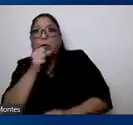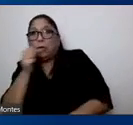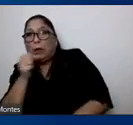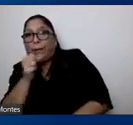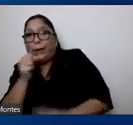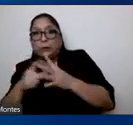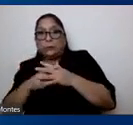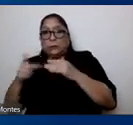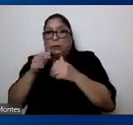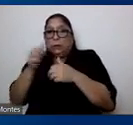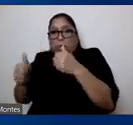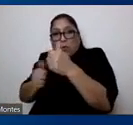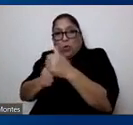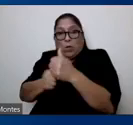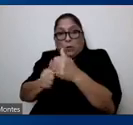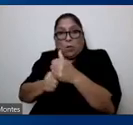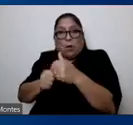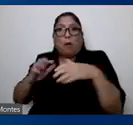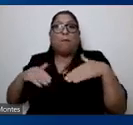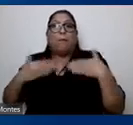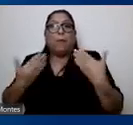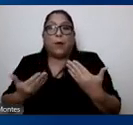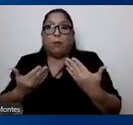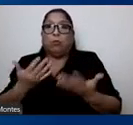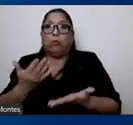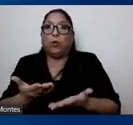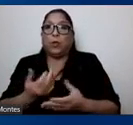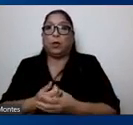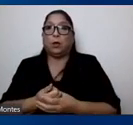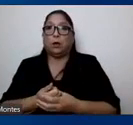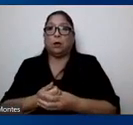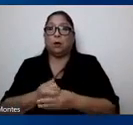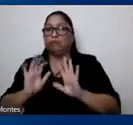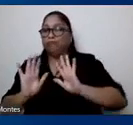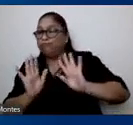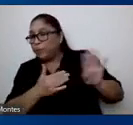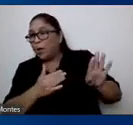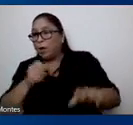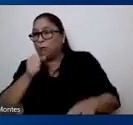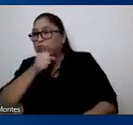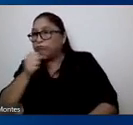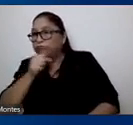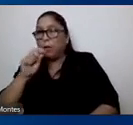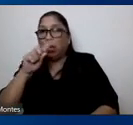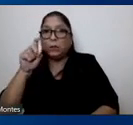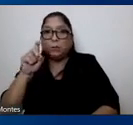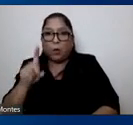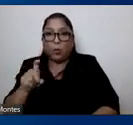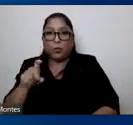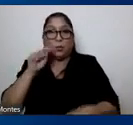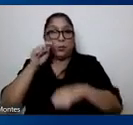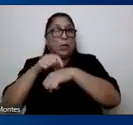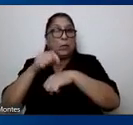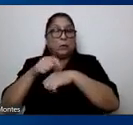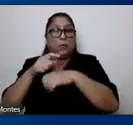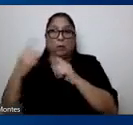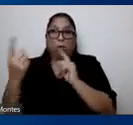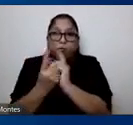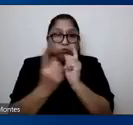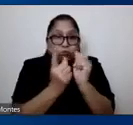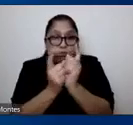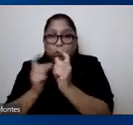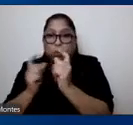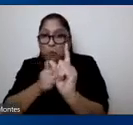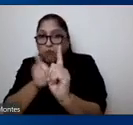parte lateral, para poder pues obviar las preguntas que en ese entonces se les estaba por